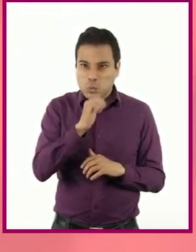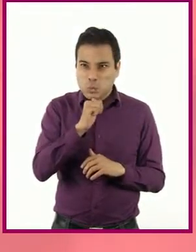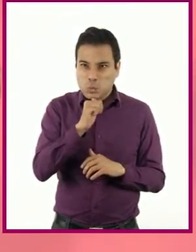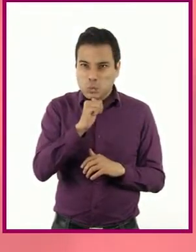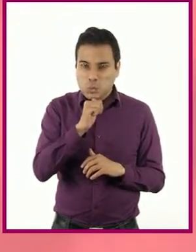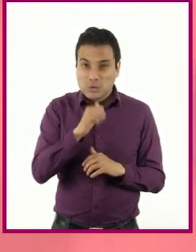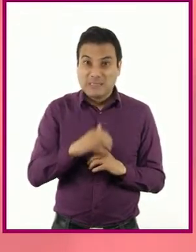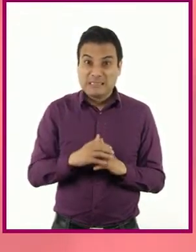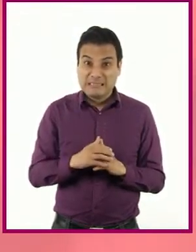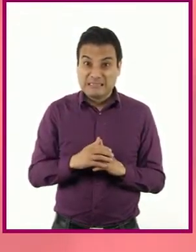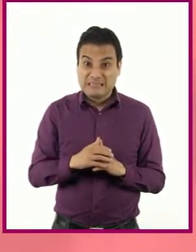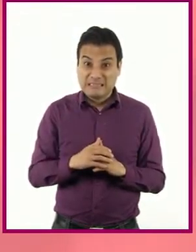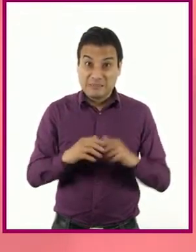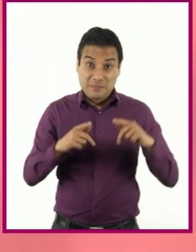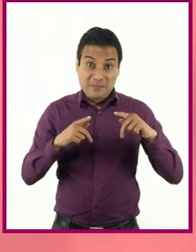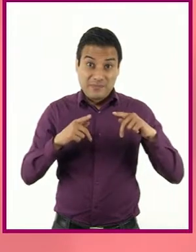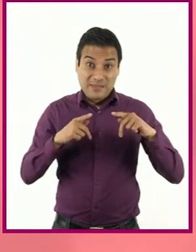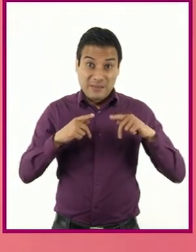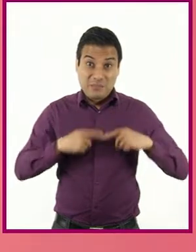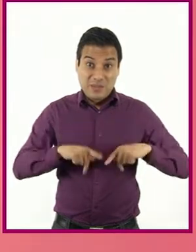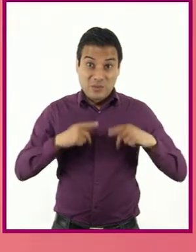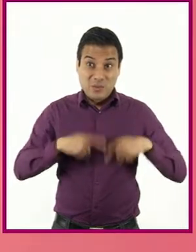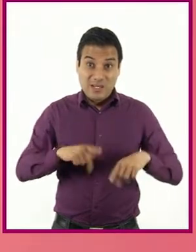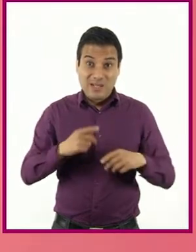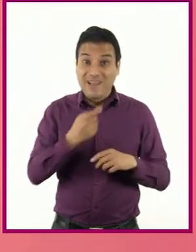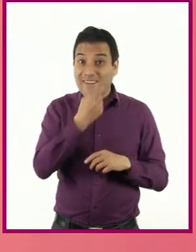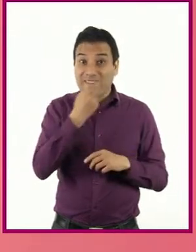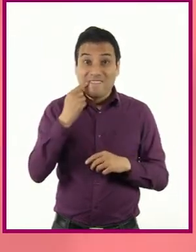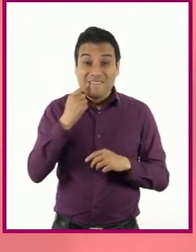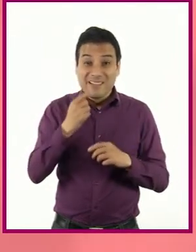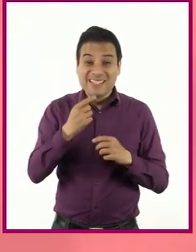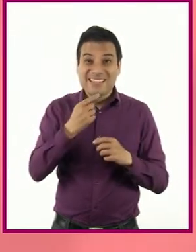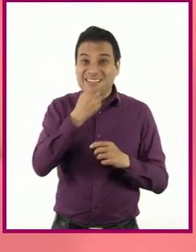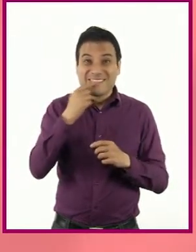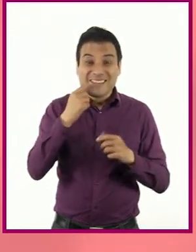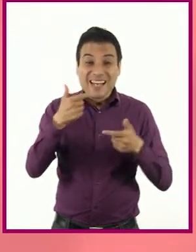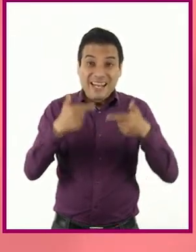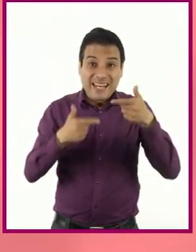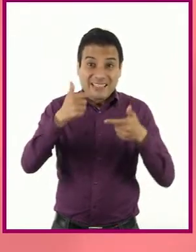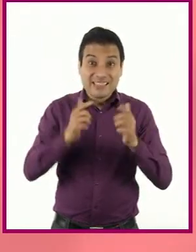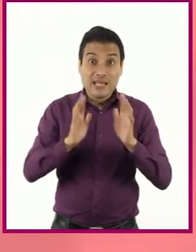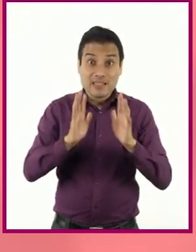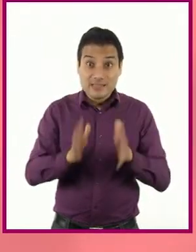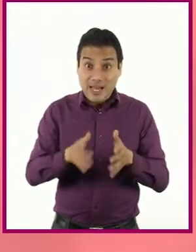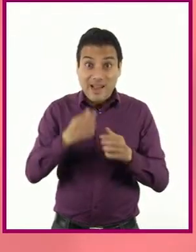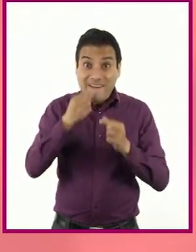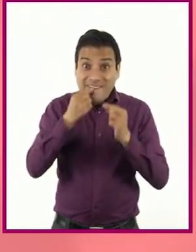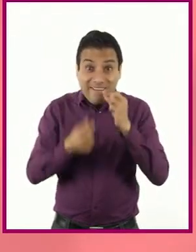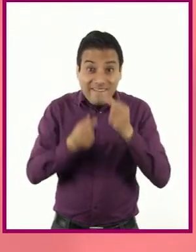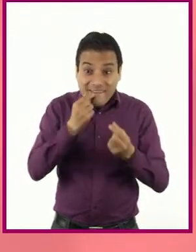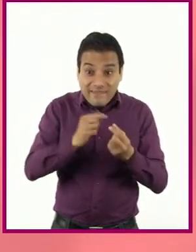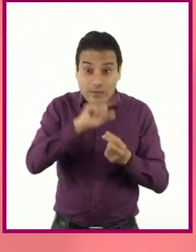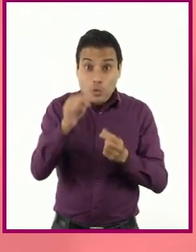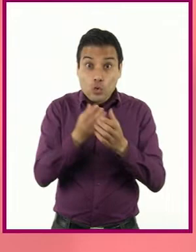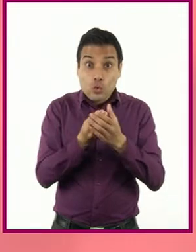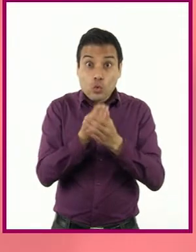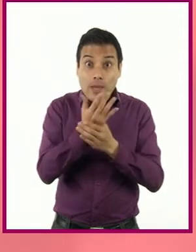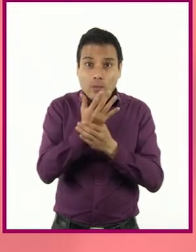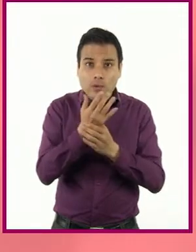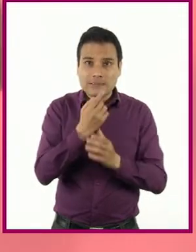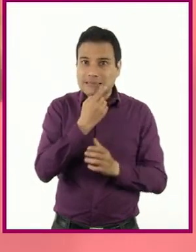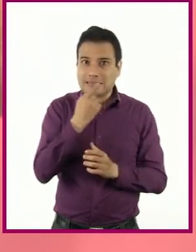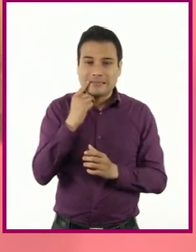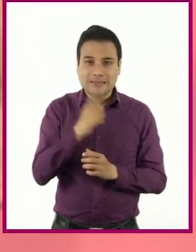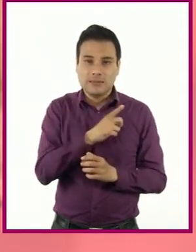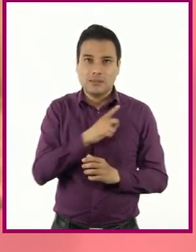persona muda los dientes de leche es cuando se debe tener mucho cuidado con la dentadura, ya que estos son dientes permanentes,